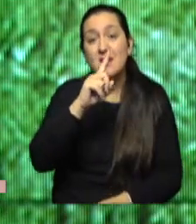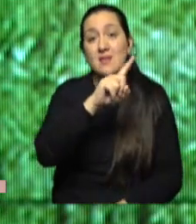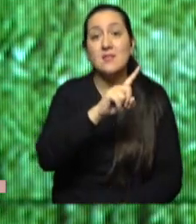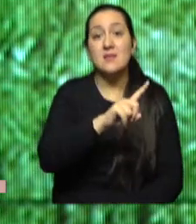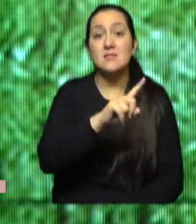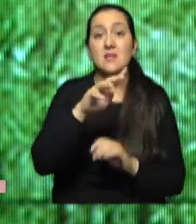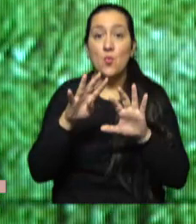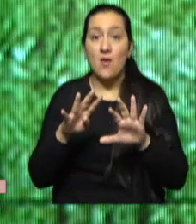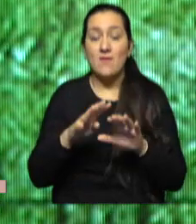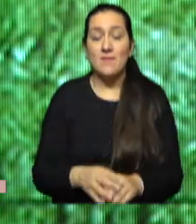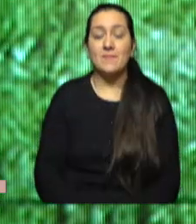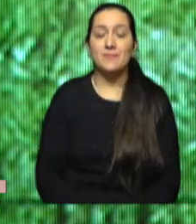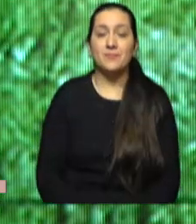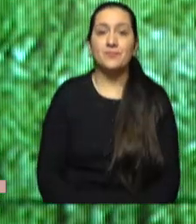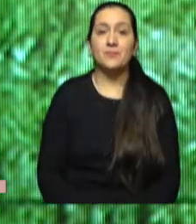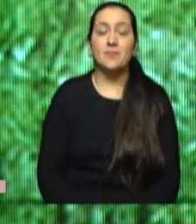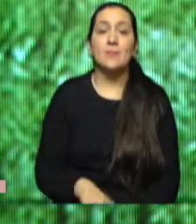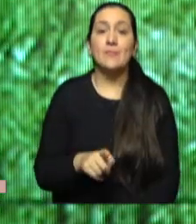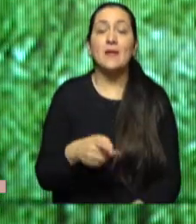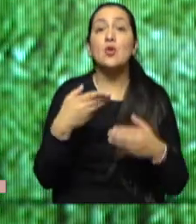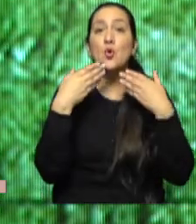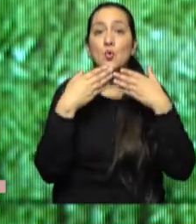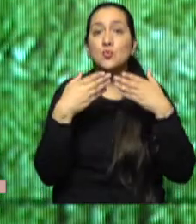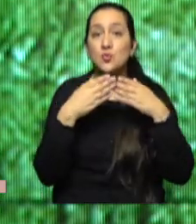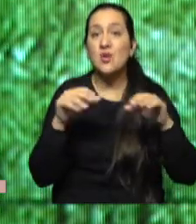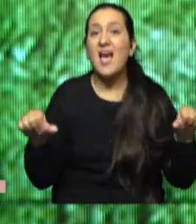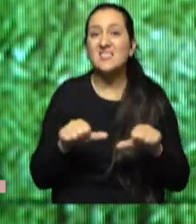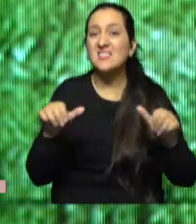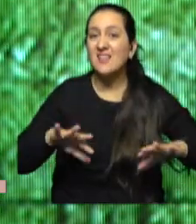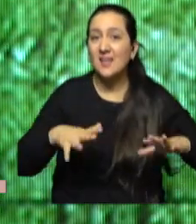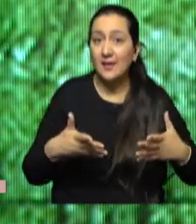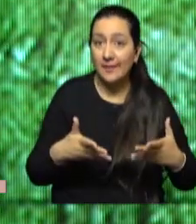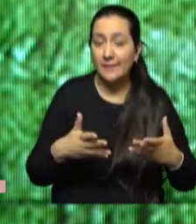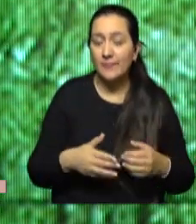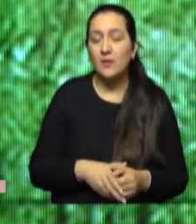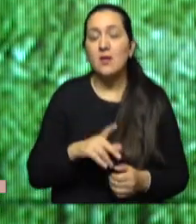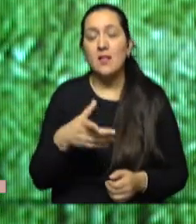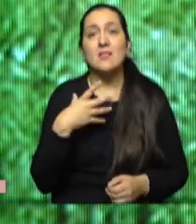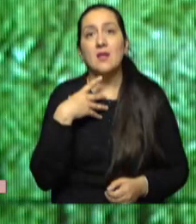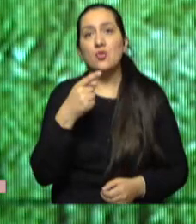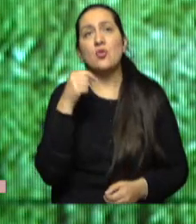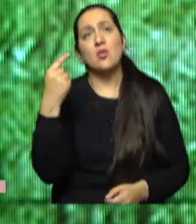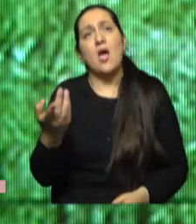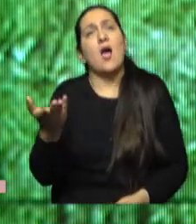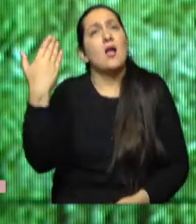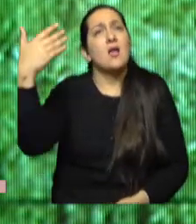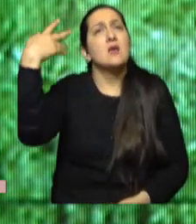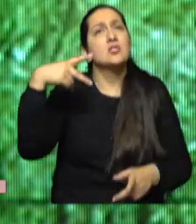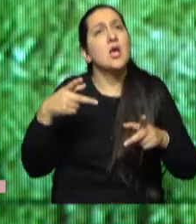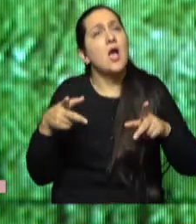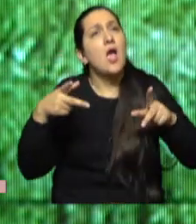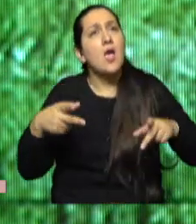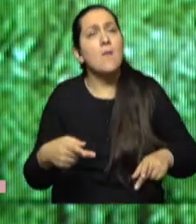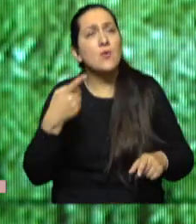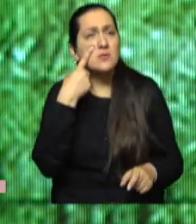es mediante una interpretación que en realidad el directorio aquella época se dio